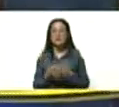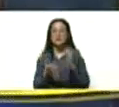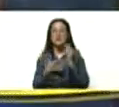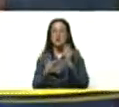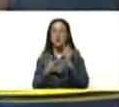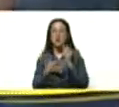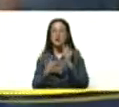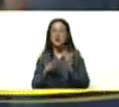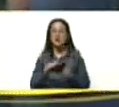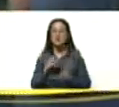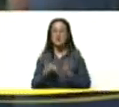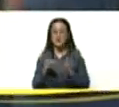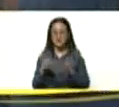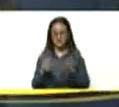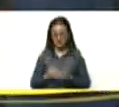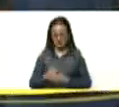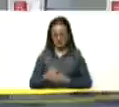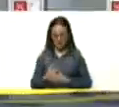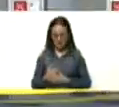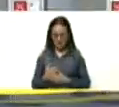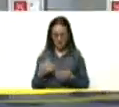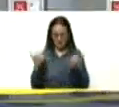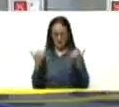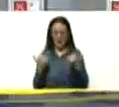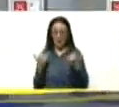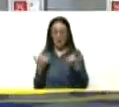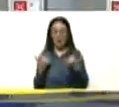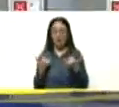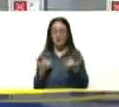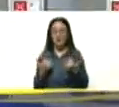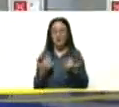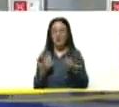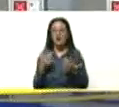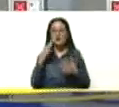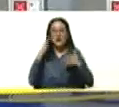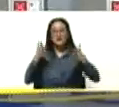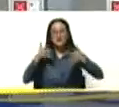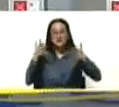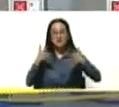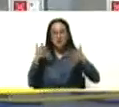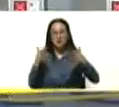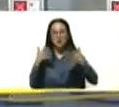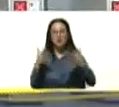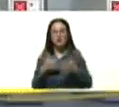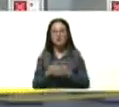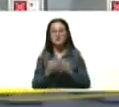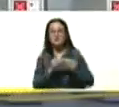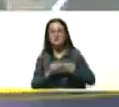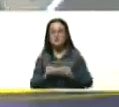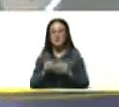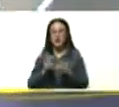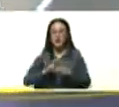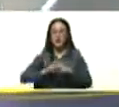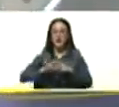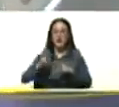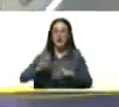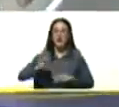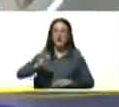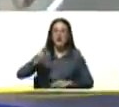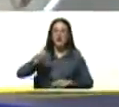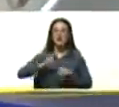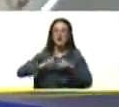que tiene el metro. Bueno, sabemos que vienen también unos asesores para lo que es la recuperación de las escaleras